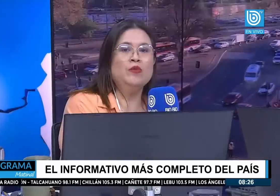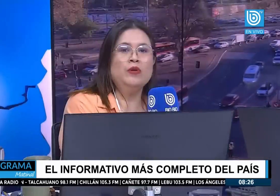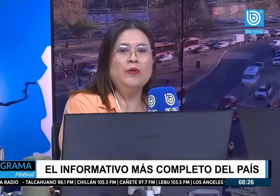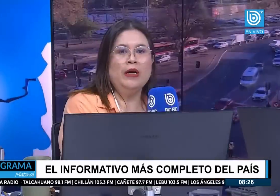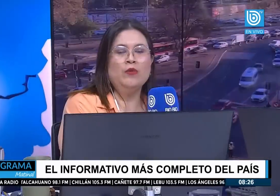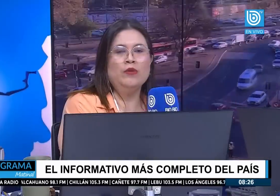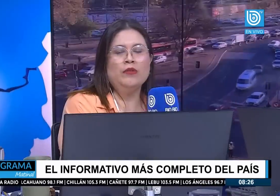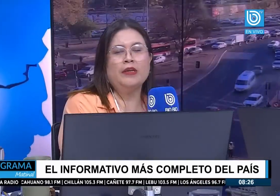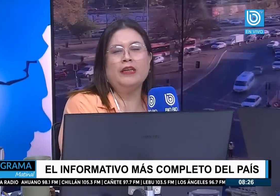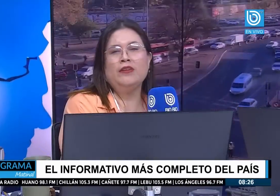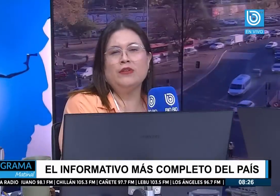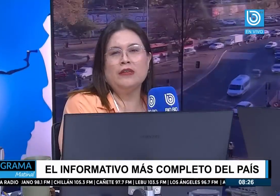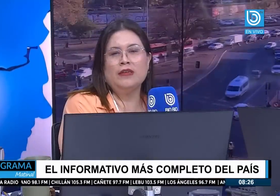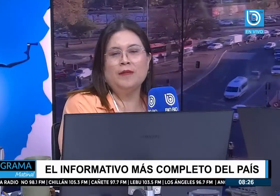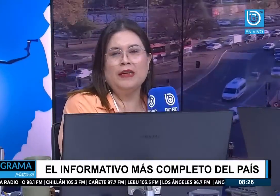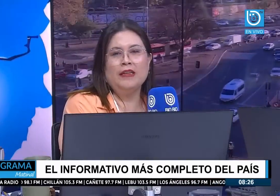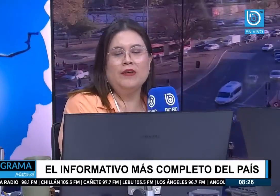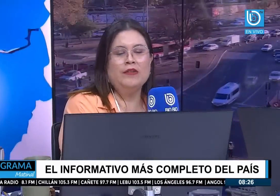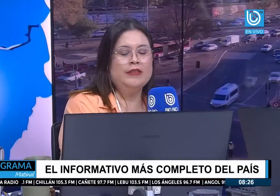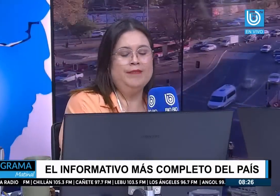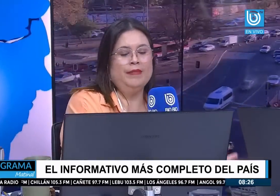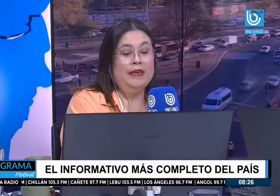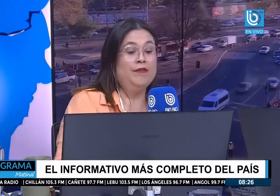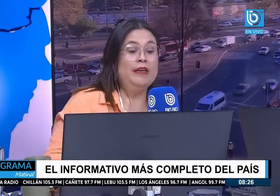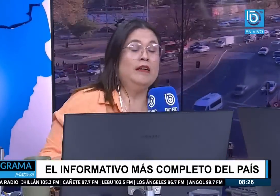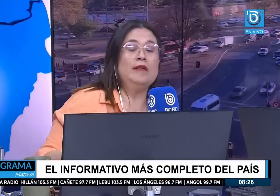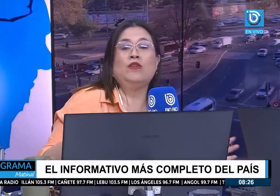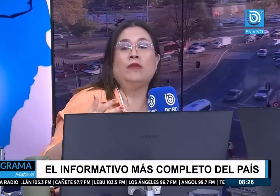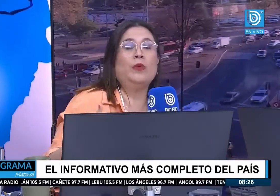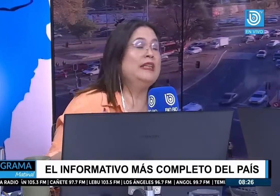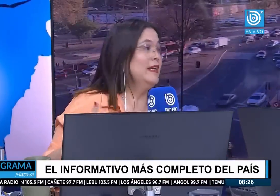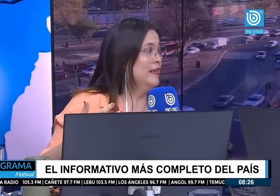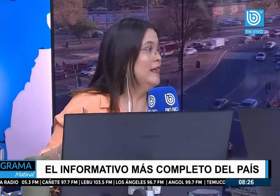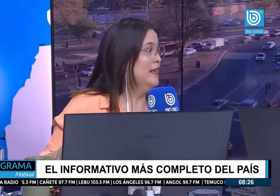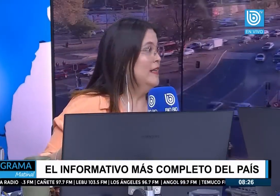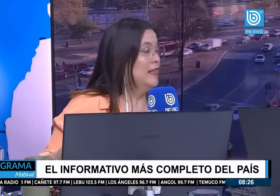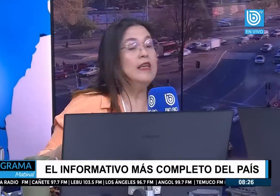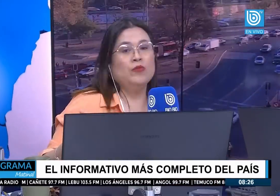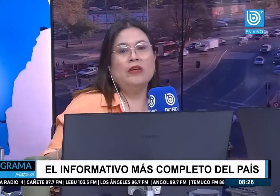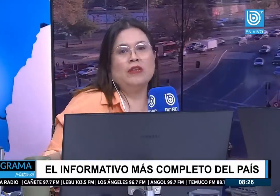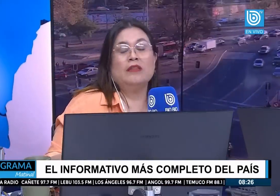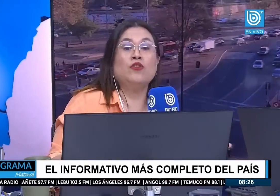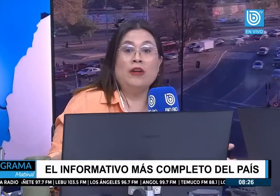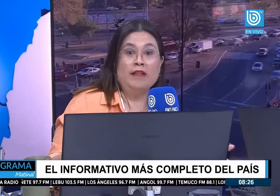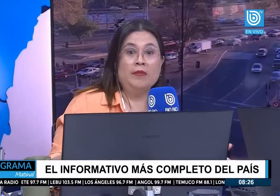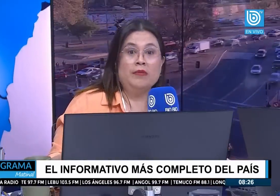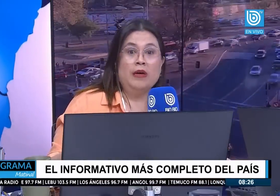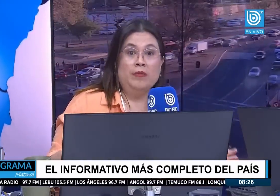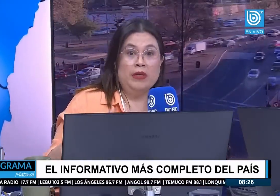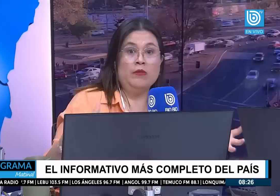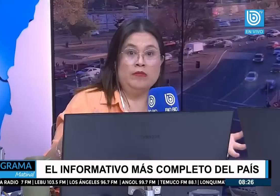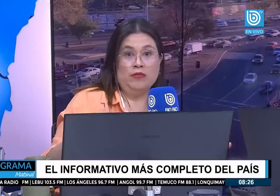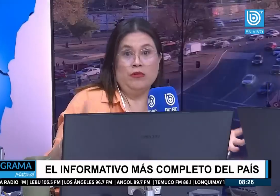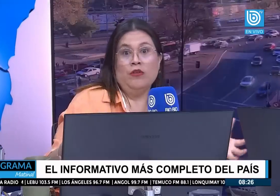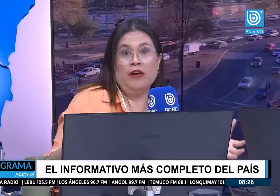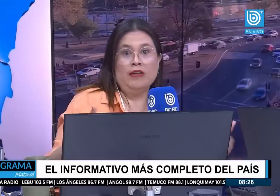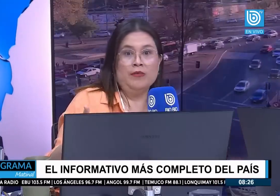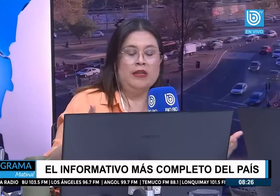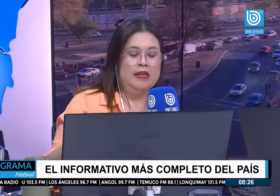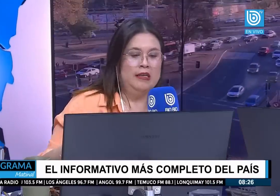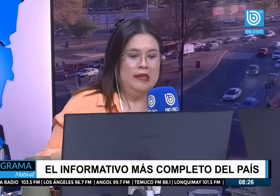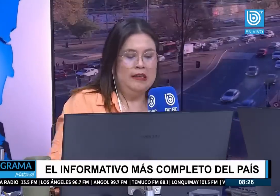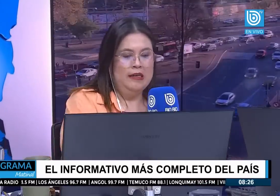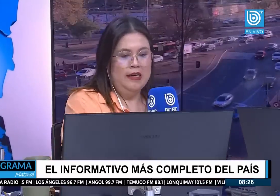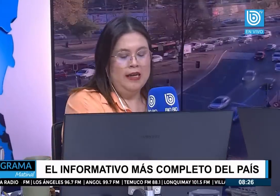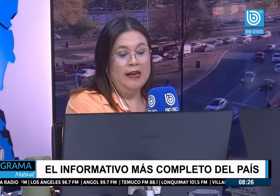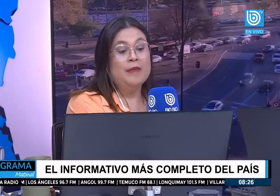también hubo algunos gritos entre medio, sí. En fin, cuentas. De diputados. De diputados, ¿no? De honorables. Ah, porque son honorables, pues